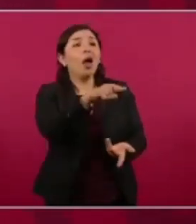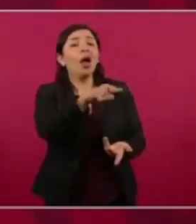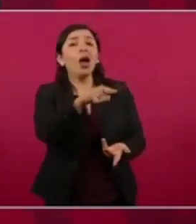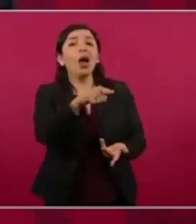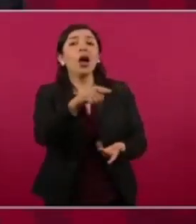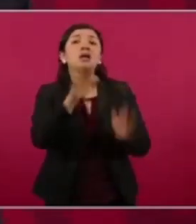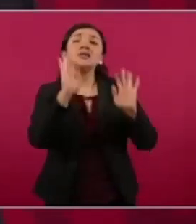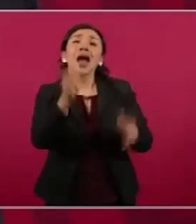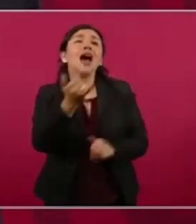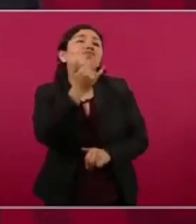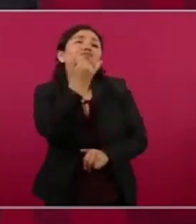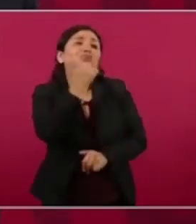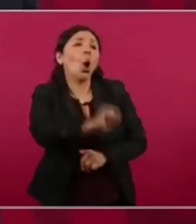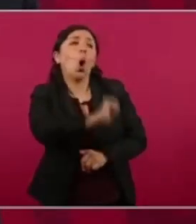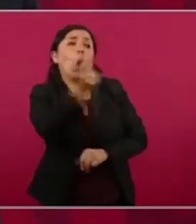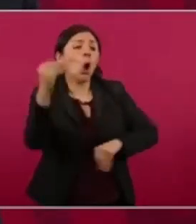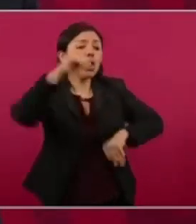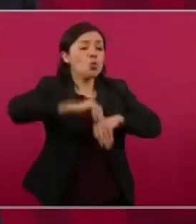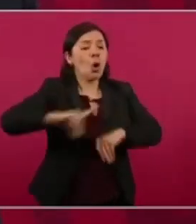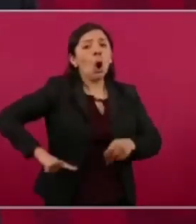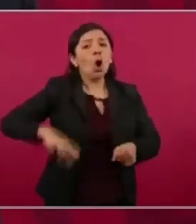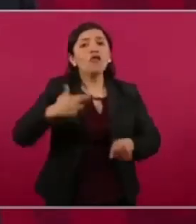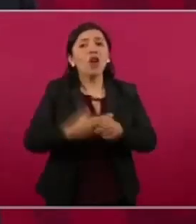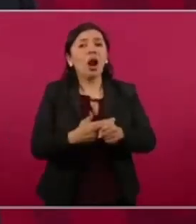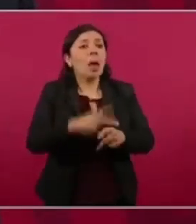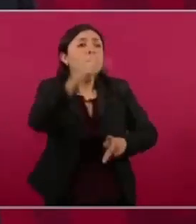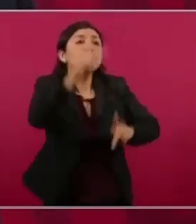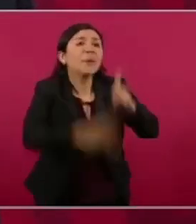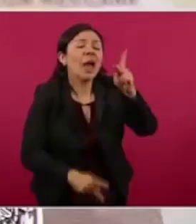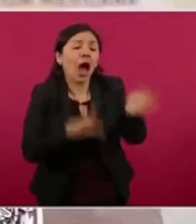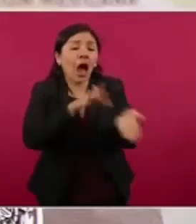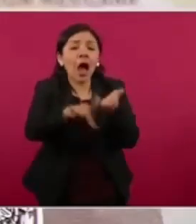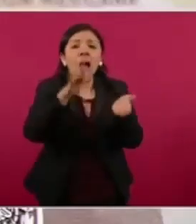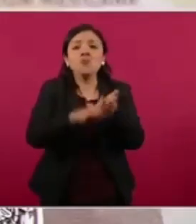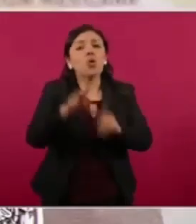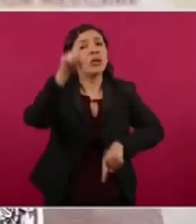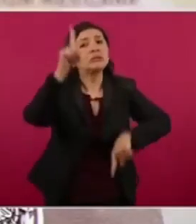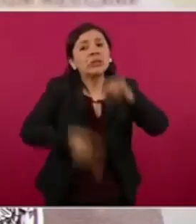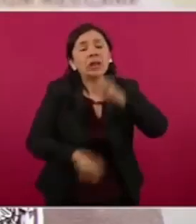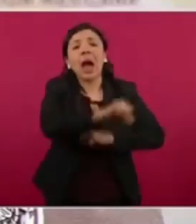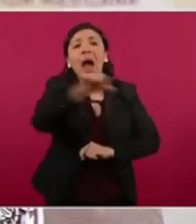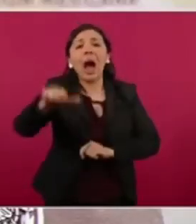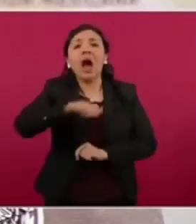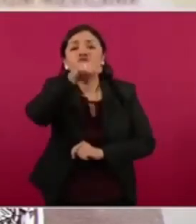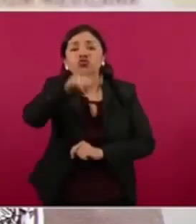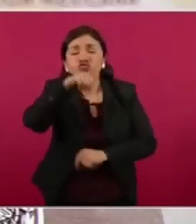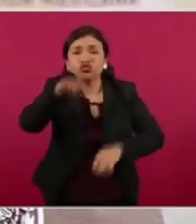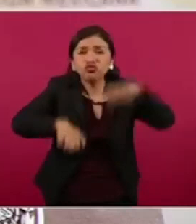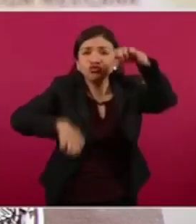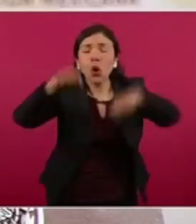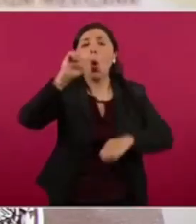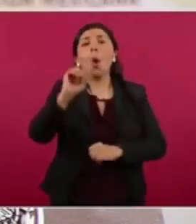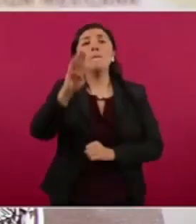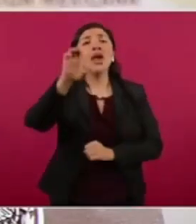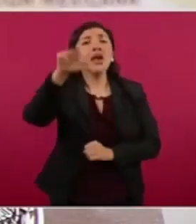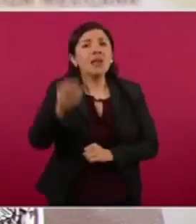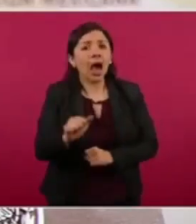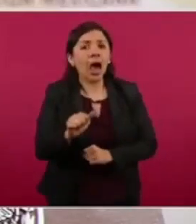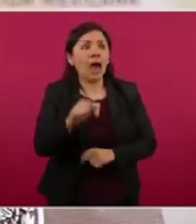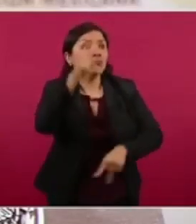a suspender los programas de apoyo a los adultos mayores o las becas en Aguascalientes. No.